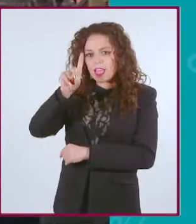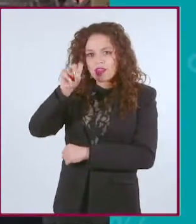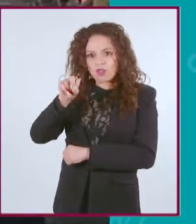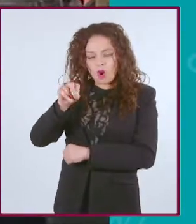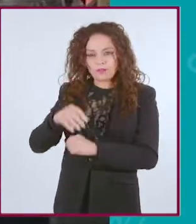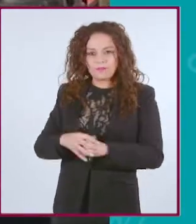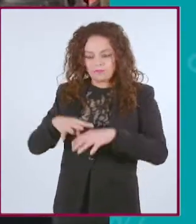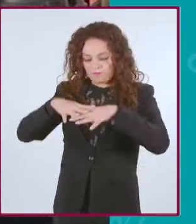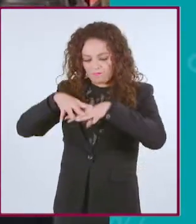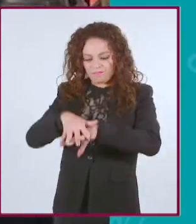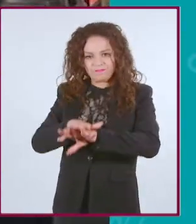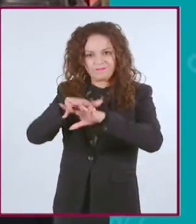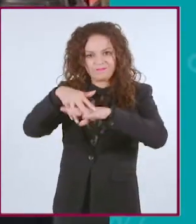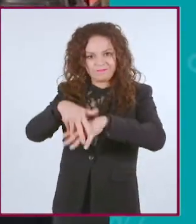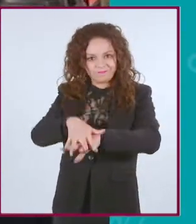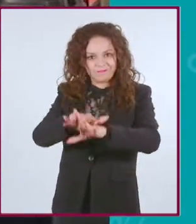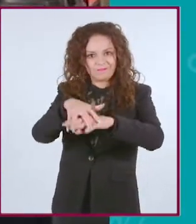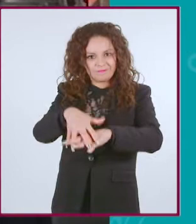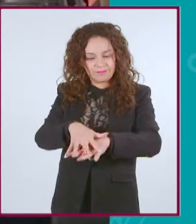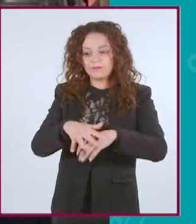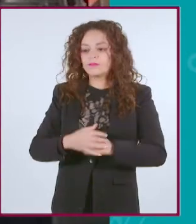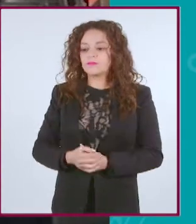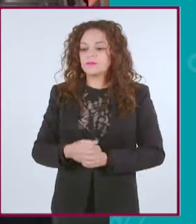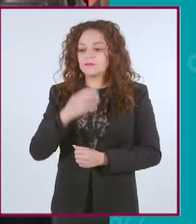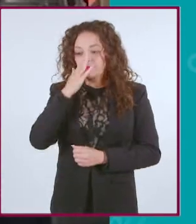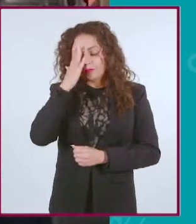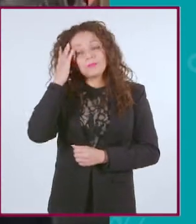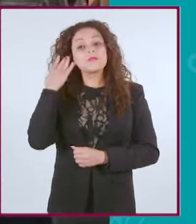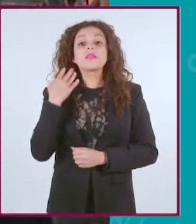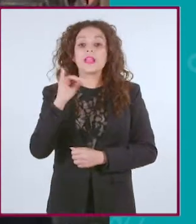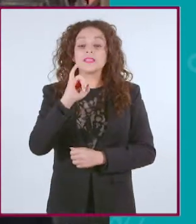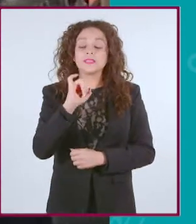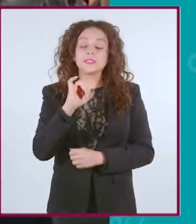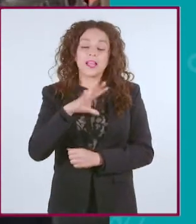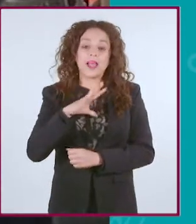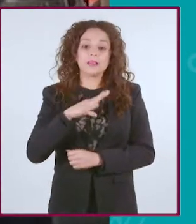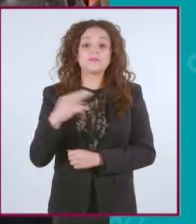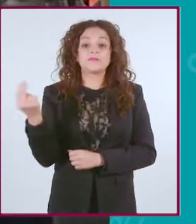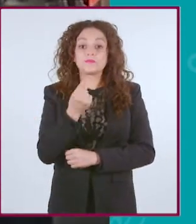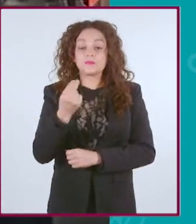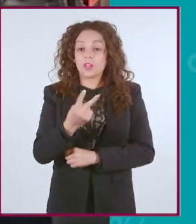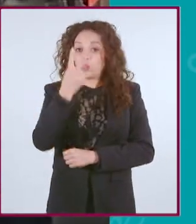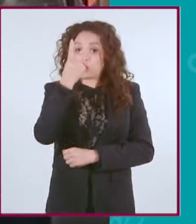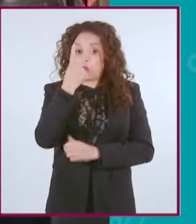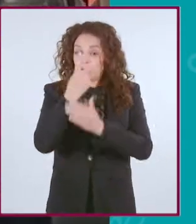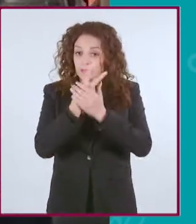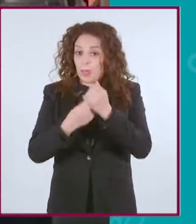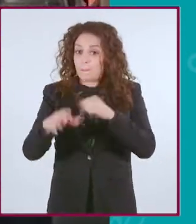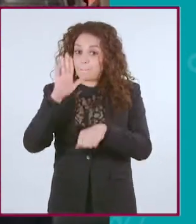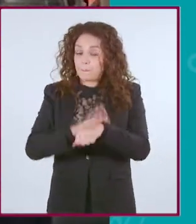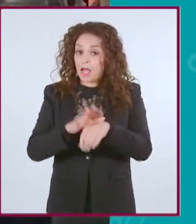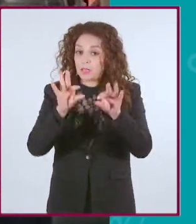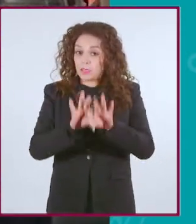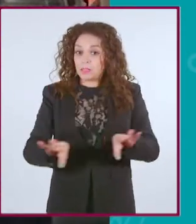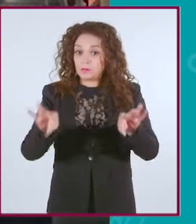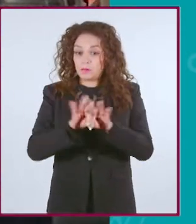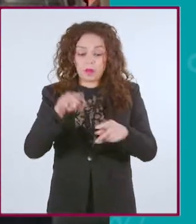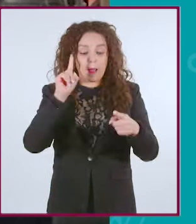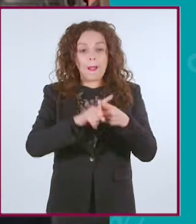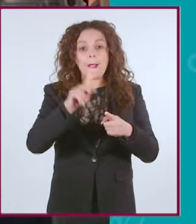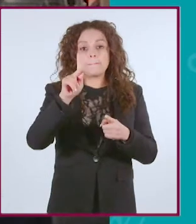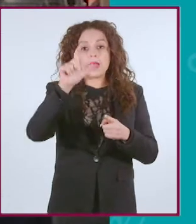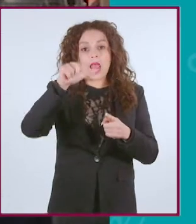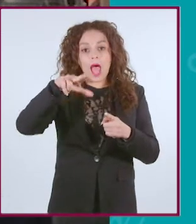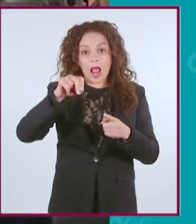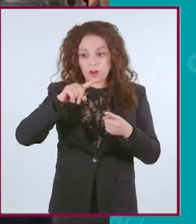hablando de géneros o de tejidos, debemos de distinguir dos principales. O sea, el tejido plano o